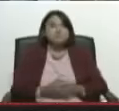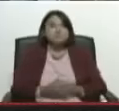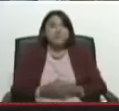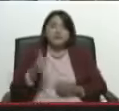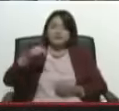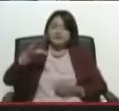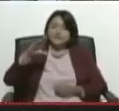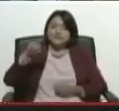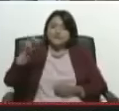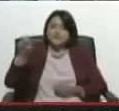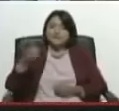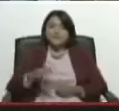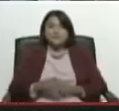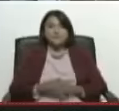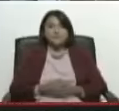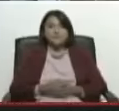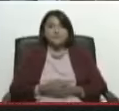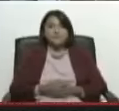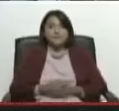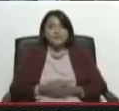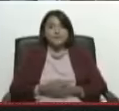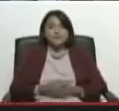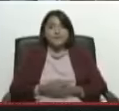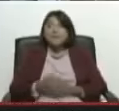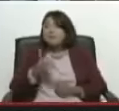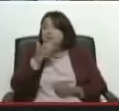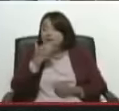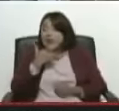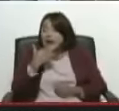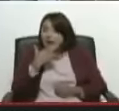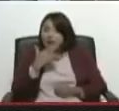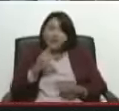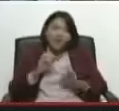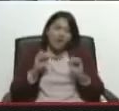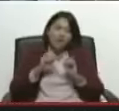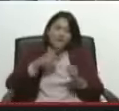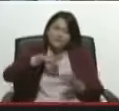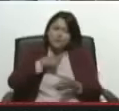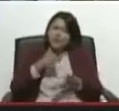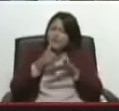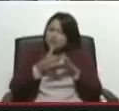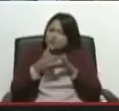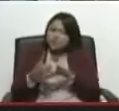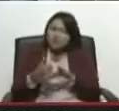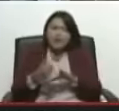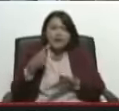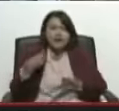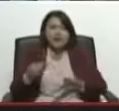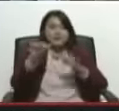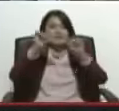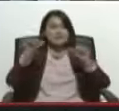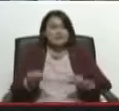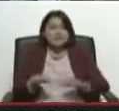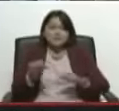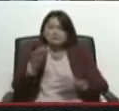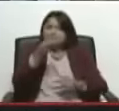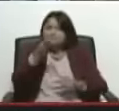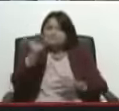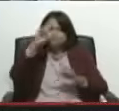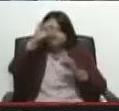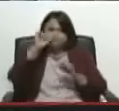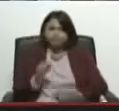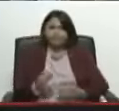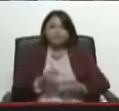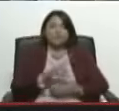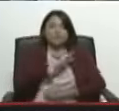Consejo Nacional Electoral para que no se cometan errores. Aquí existe una plataforma lo suficientemente